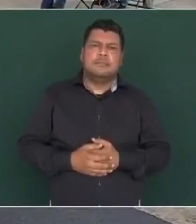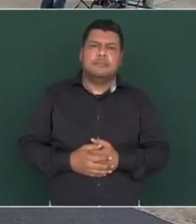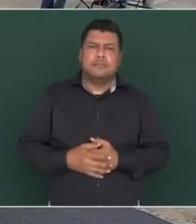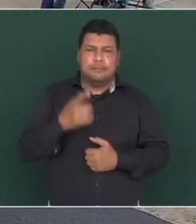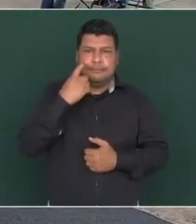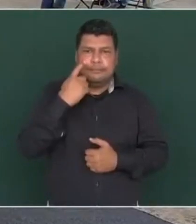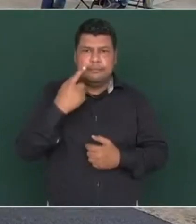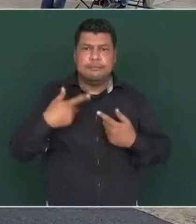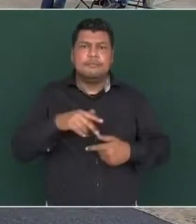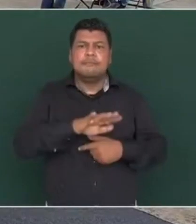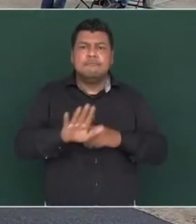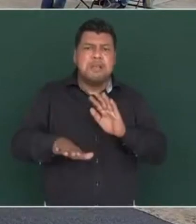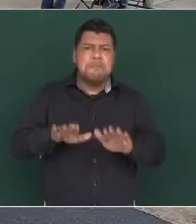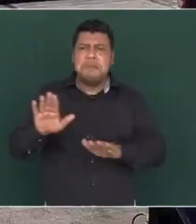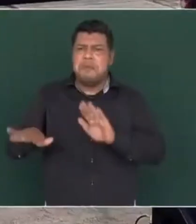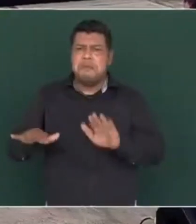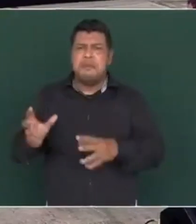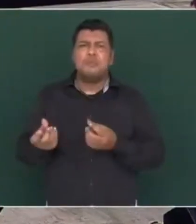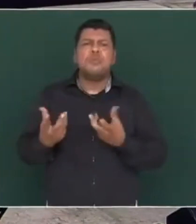miren los fallecidos.